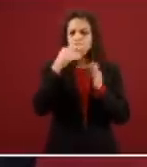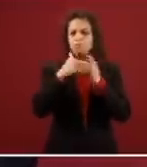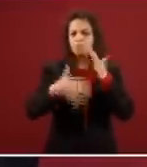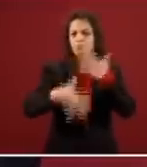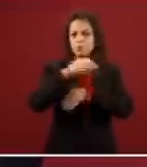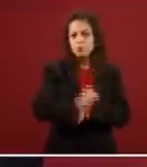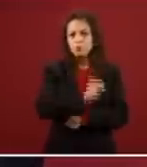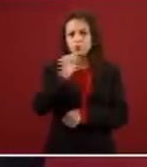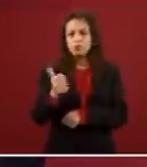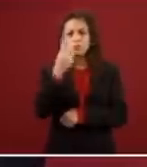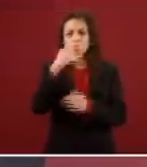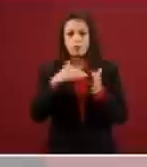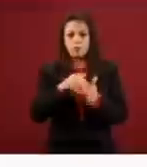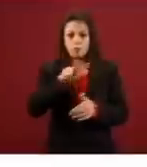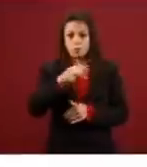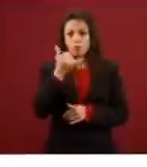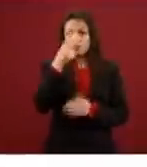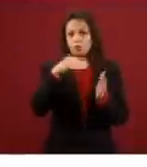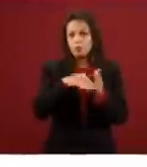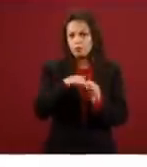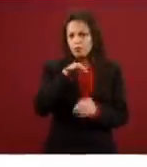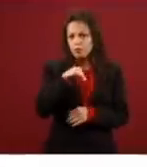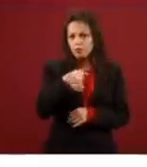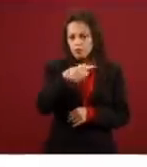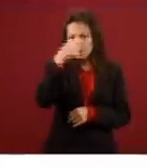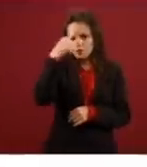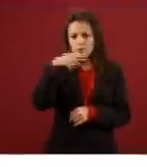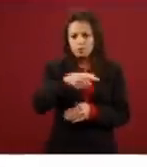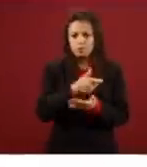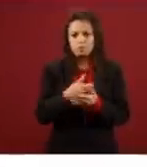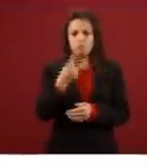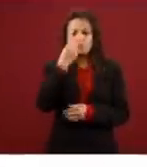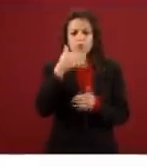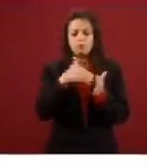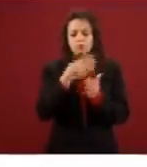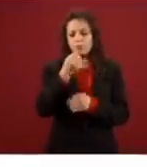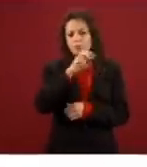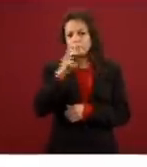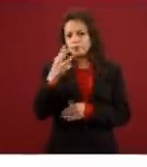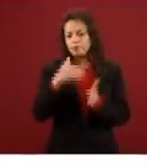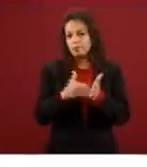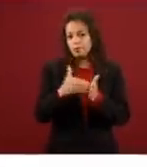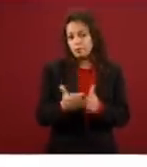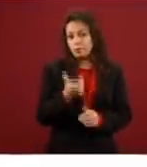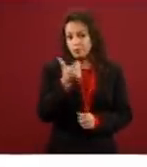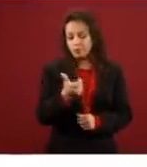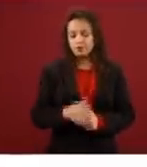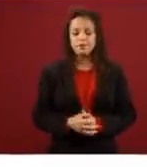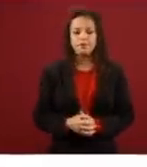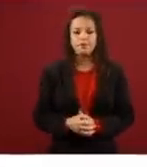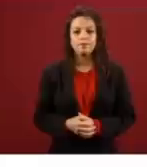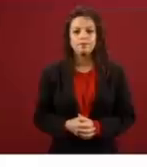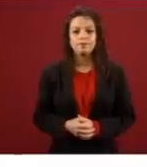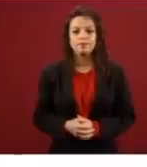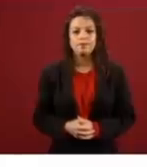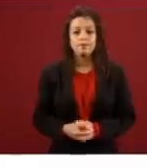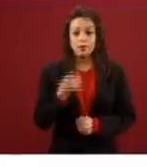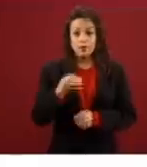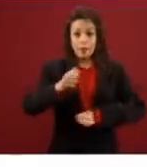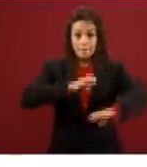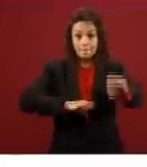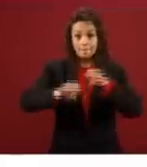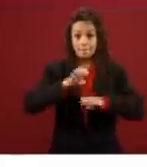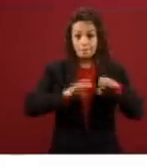2018 y 2019 realiza pagos por sueldos y salarios por 293 millones de pesos. Nuevamente estamos en presencia de empresas de